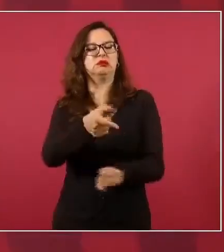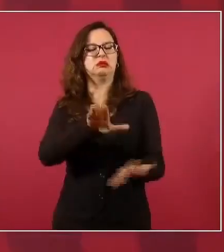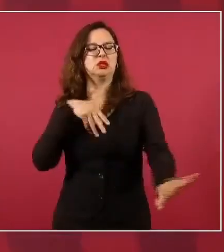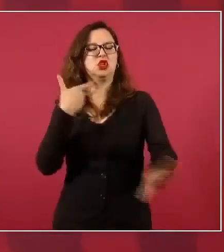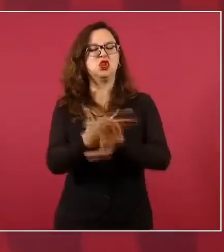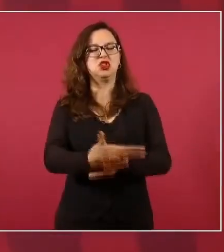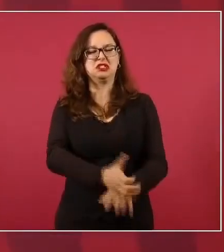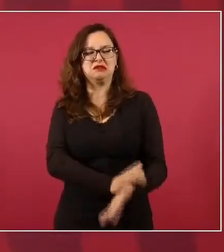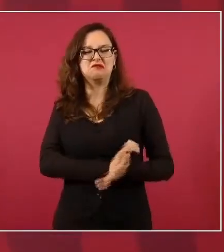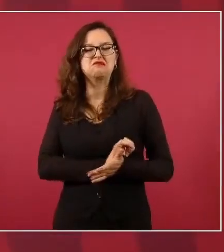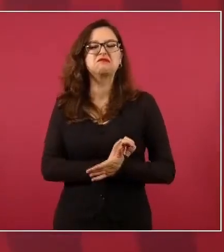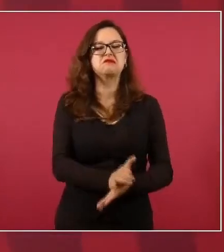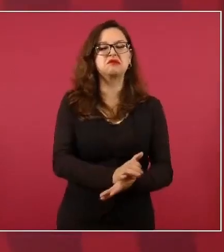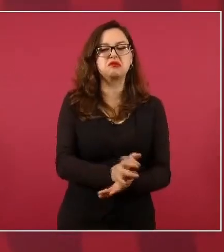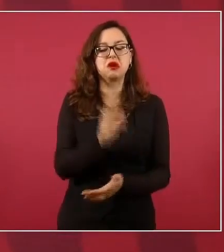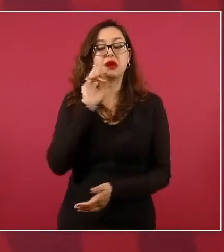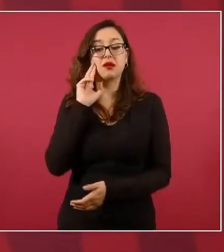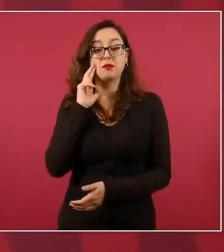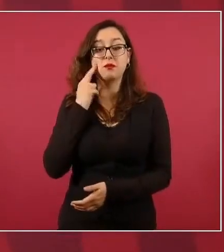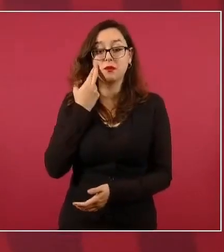racismo